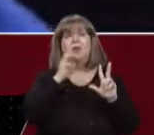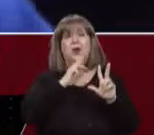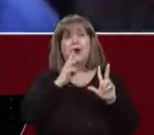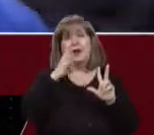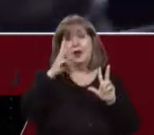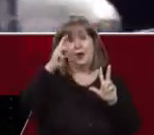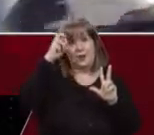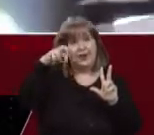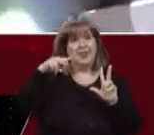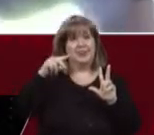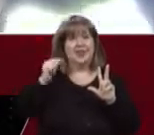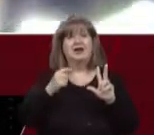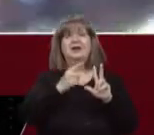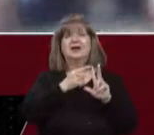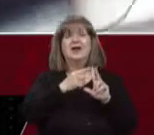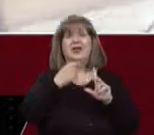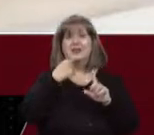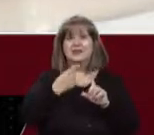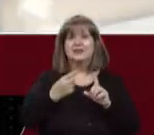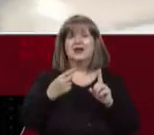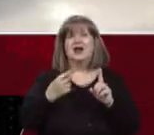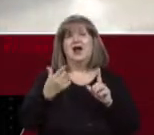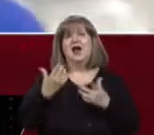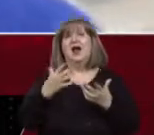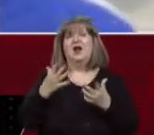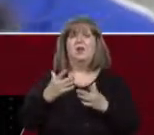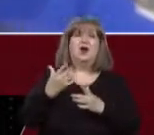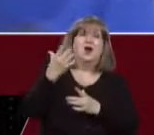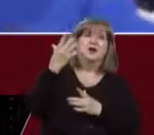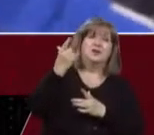vivo de Instagram donde decía que si tal vez era una pistola de agua,